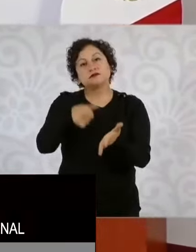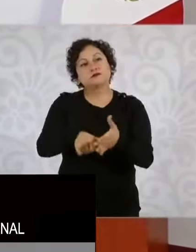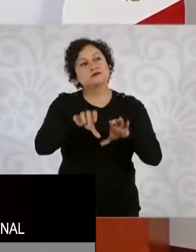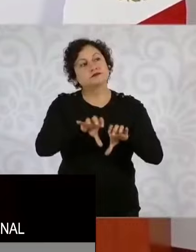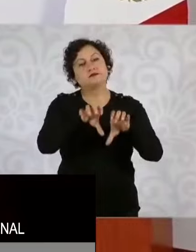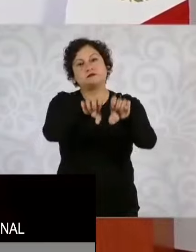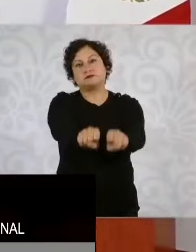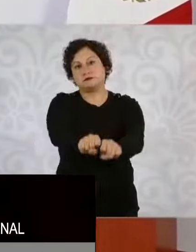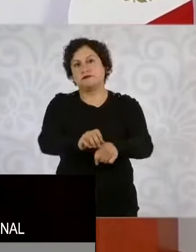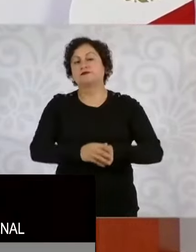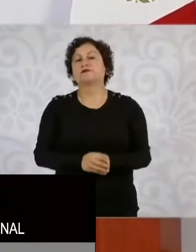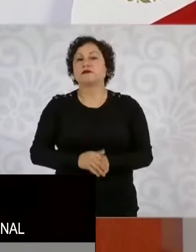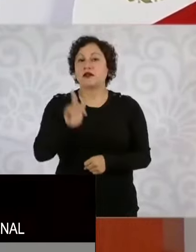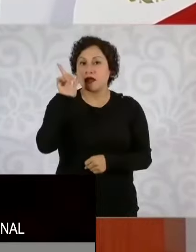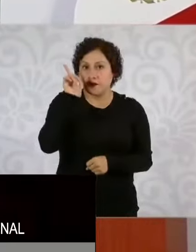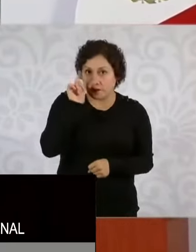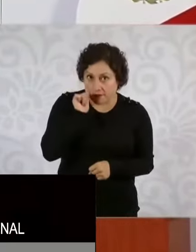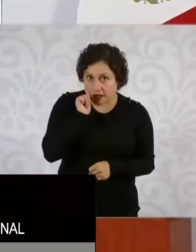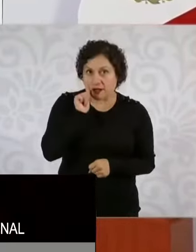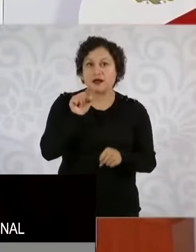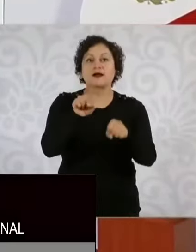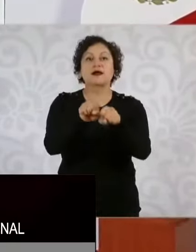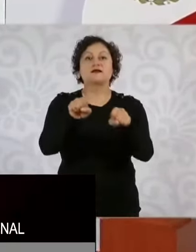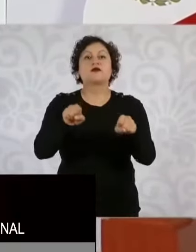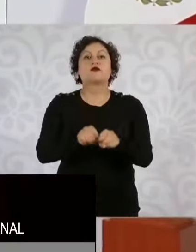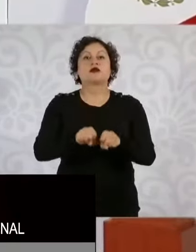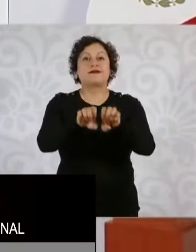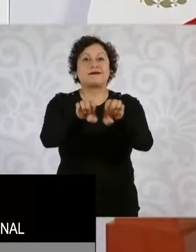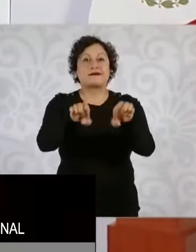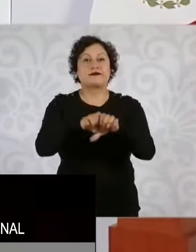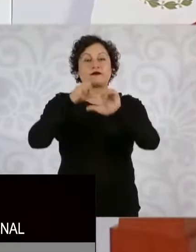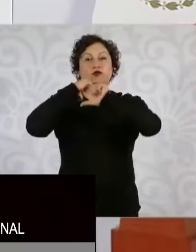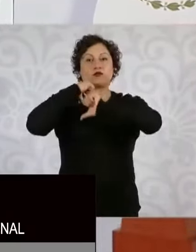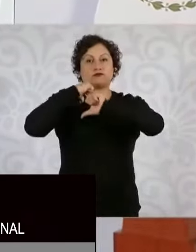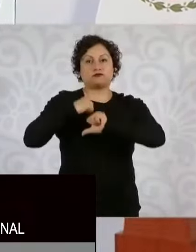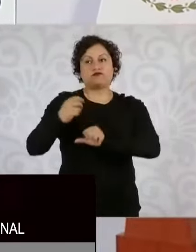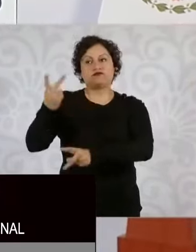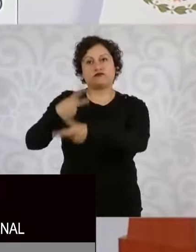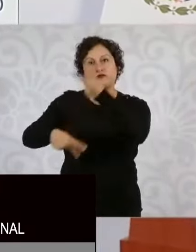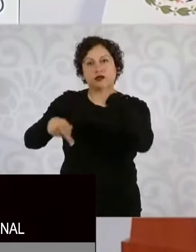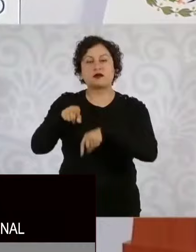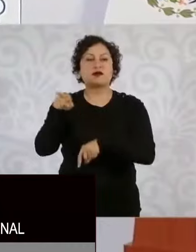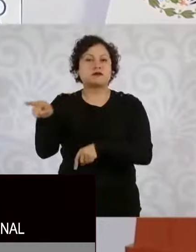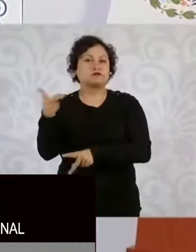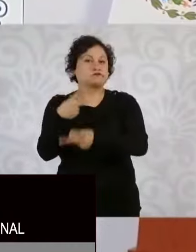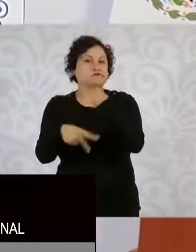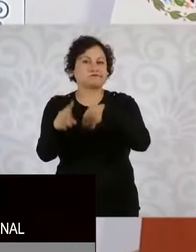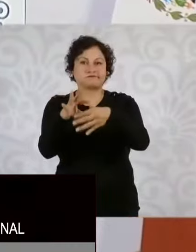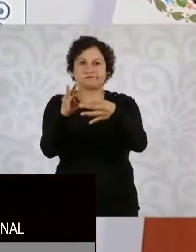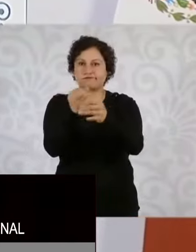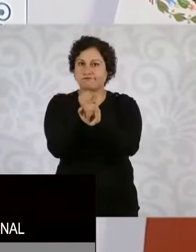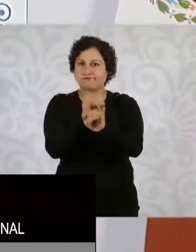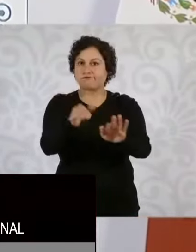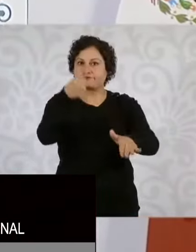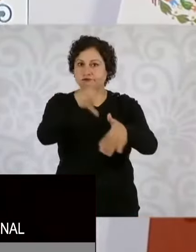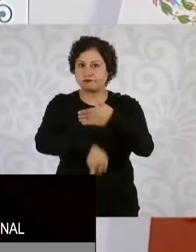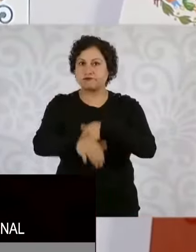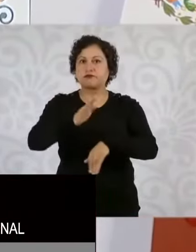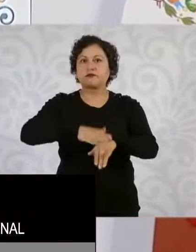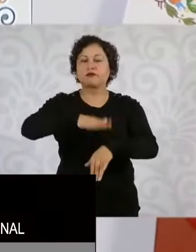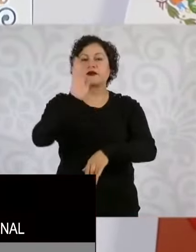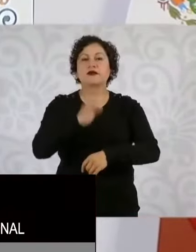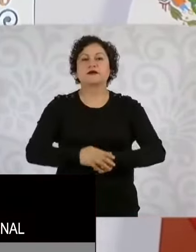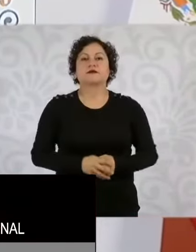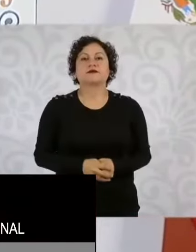con las facultades del Instituto en materia de fiscalización, la organización, los debates que se tendrán que realizar. Todas estas son pues